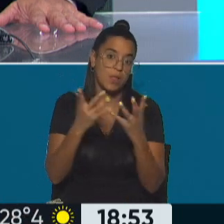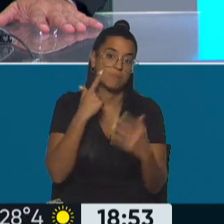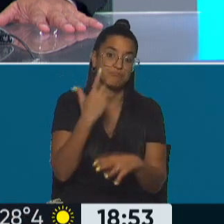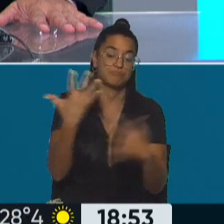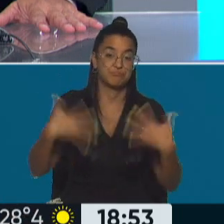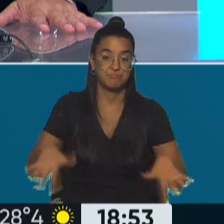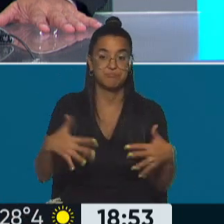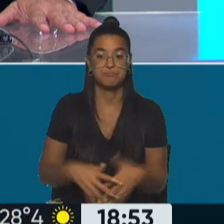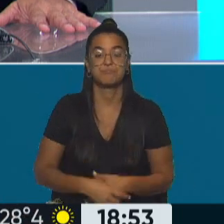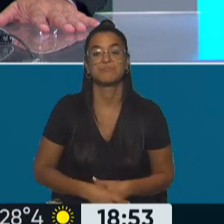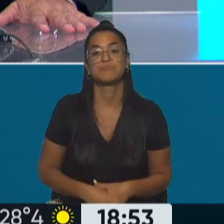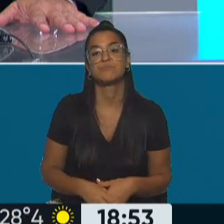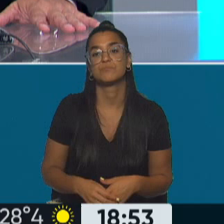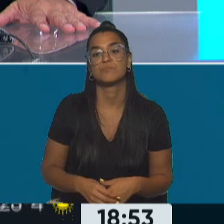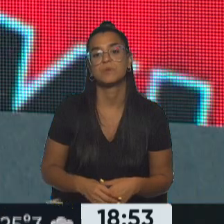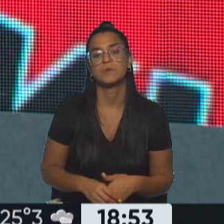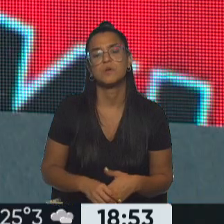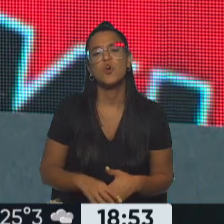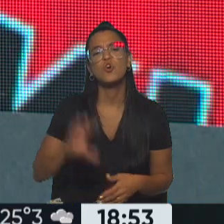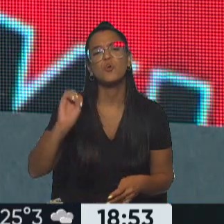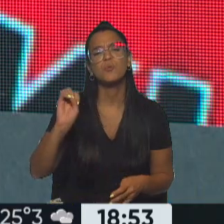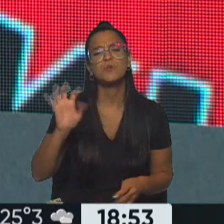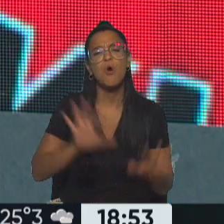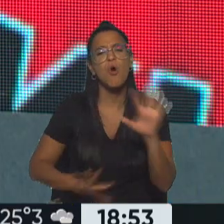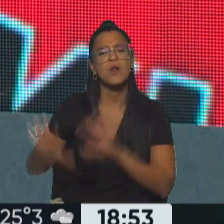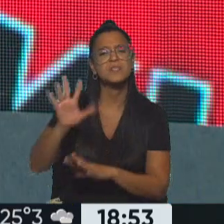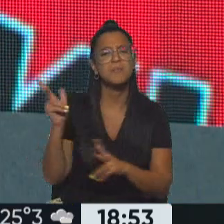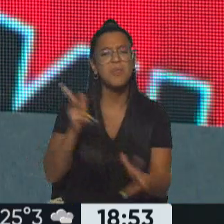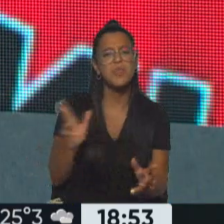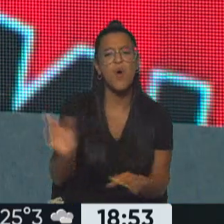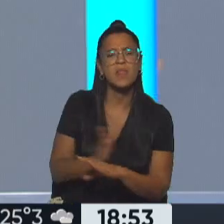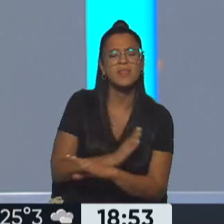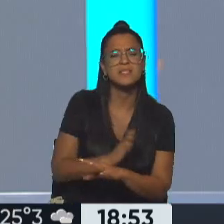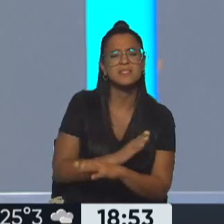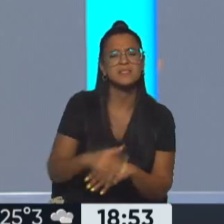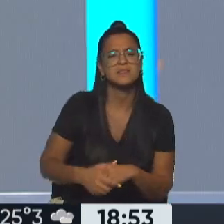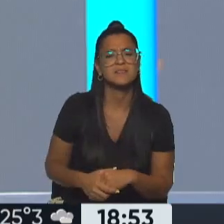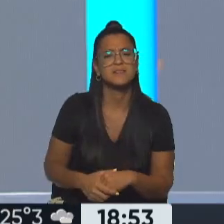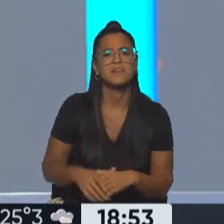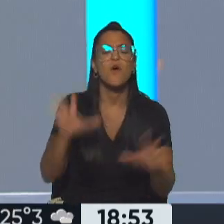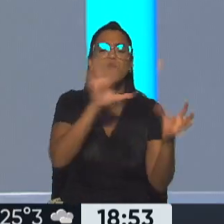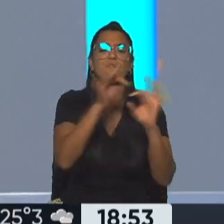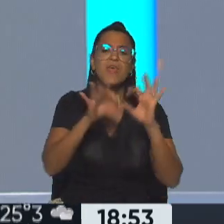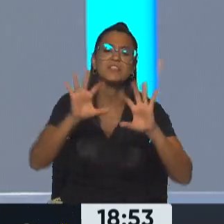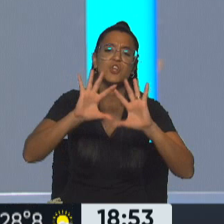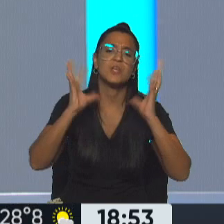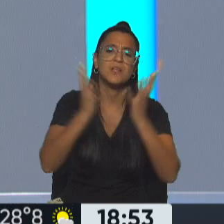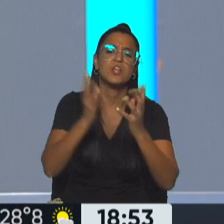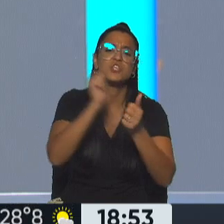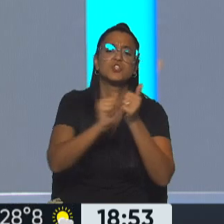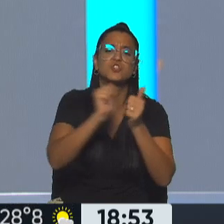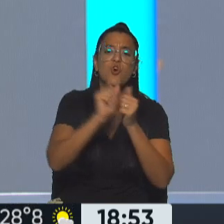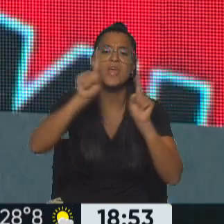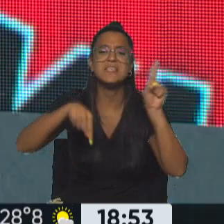y superó inclusive se llama ese organismo que usted me dijo recién federación internacional de historia